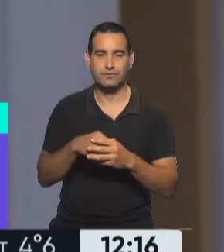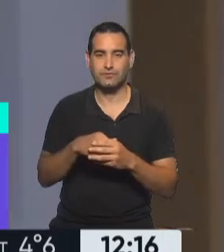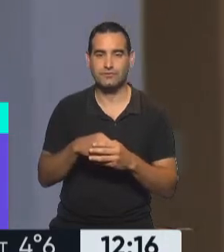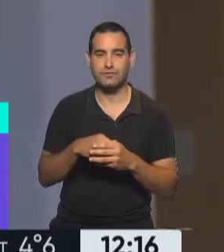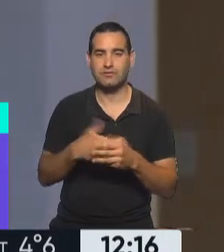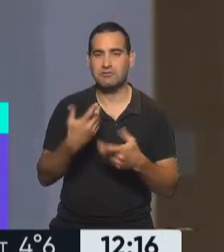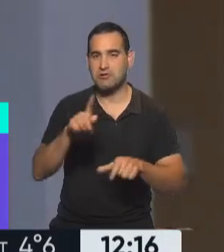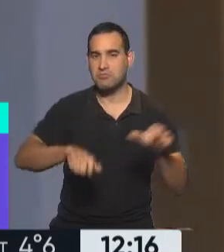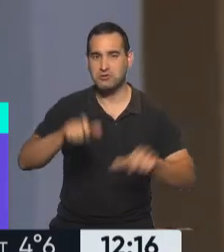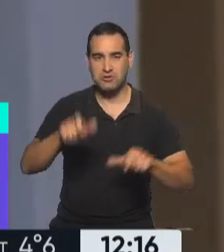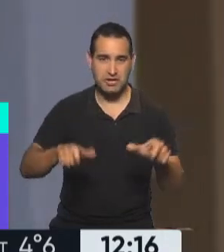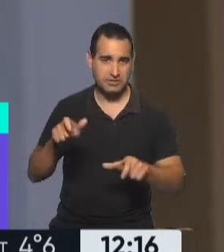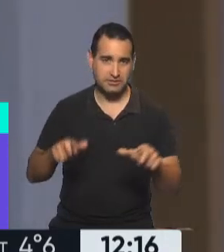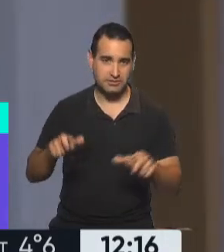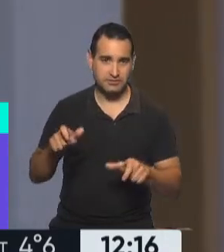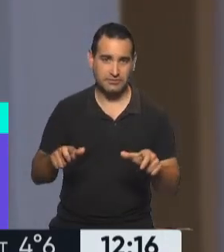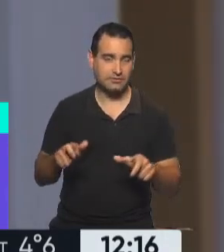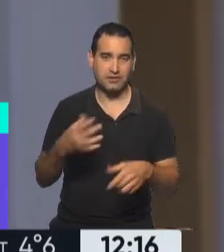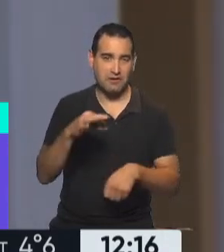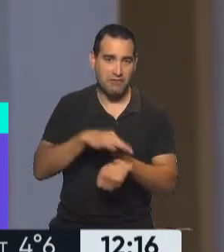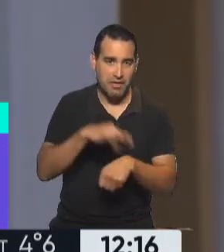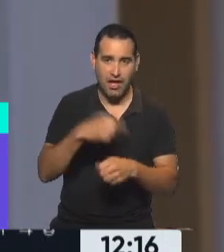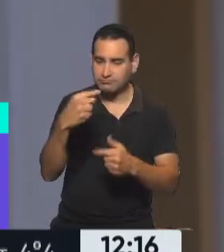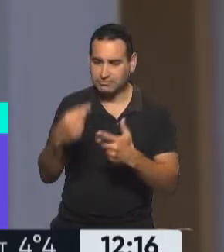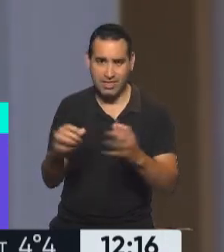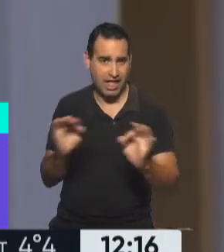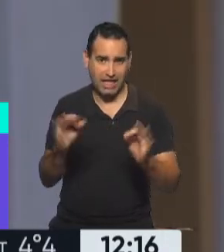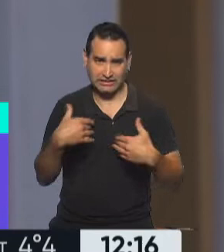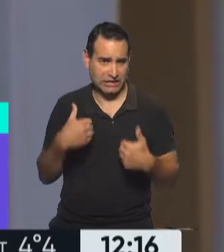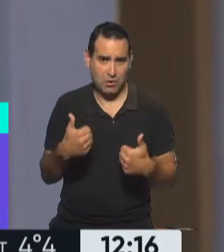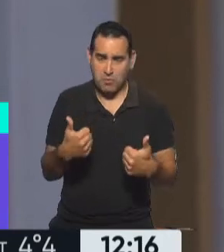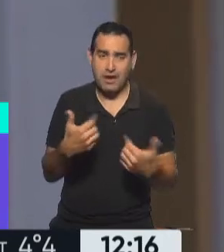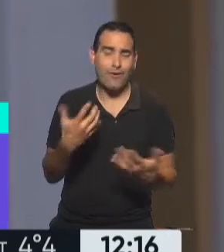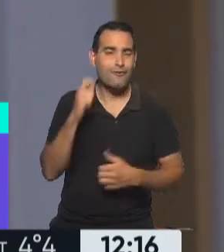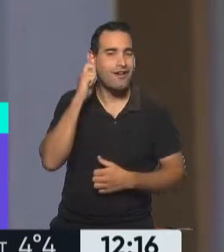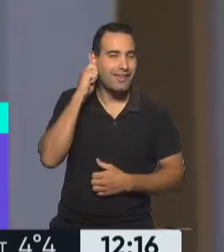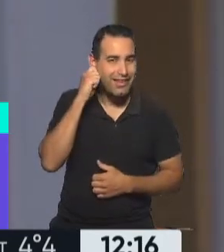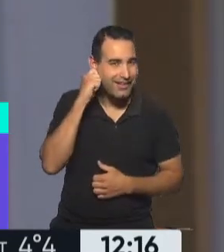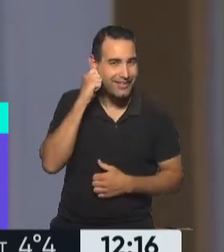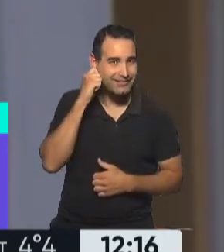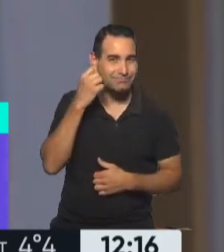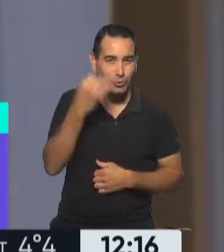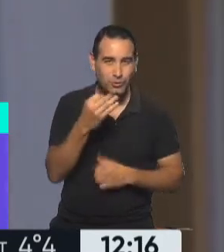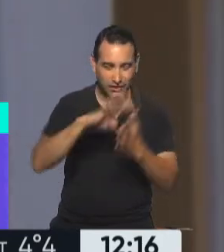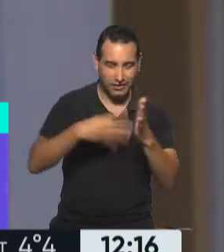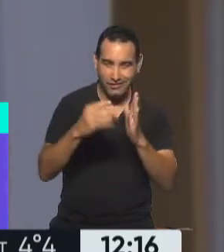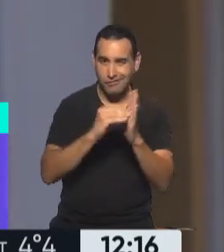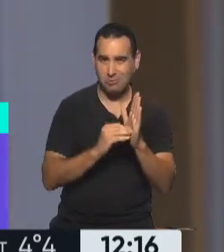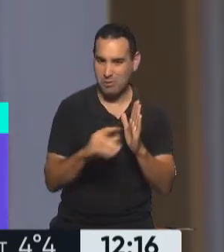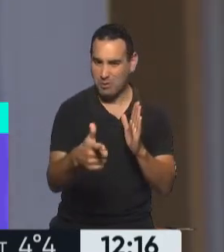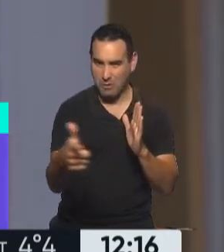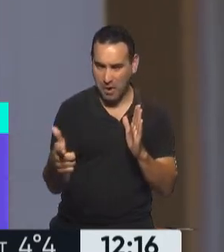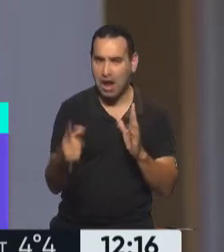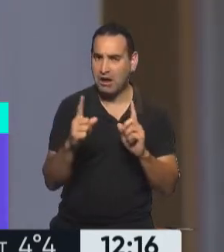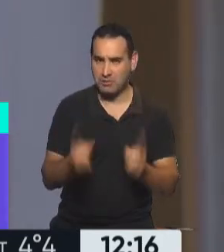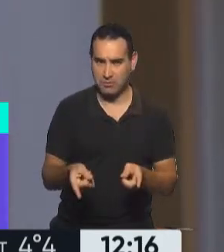personas que no tienen mi enfermedad ni la edad que marca la mayor